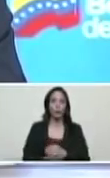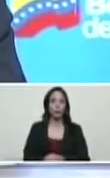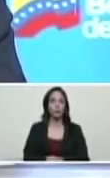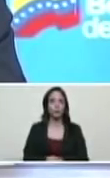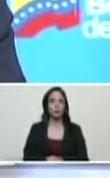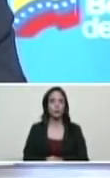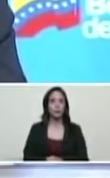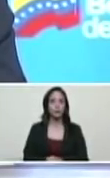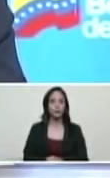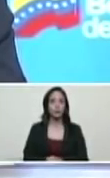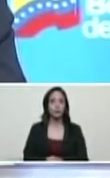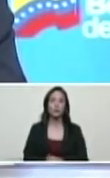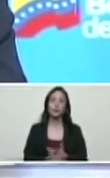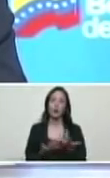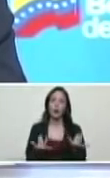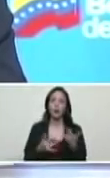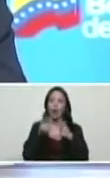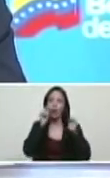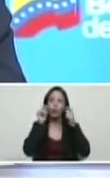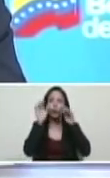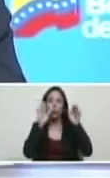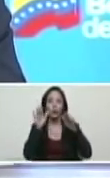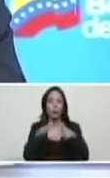se busca un turismo de